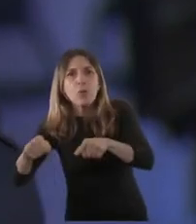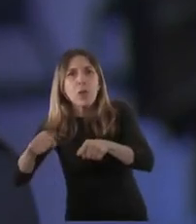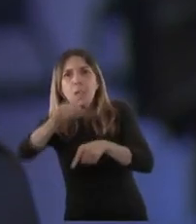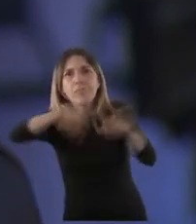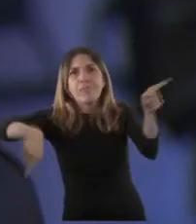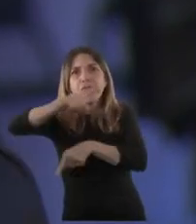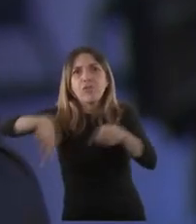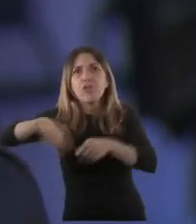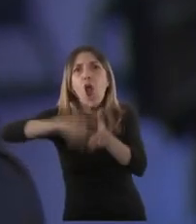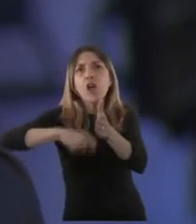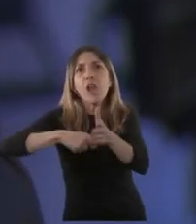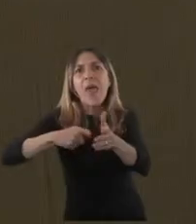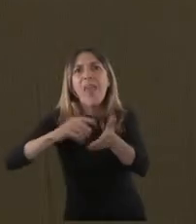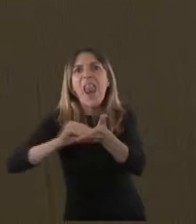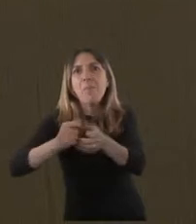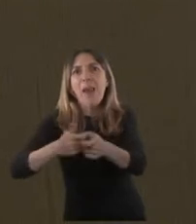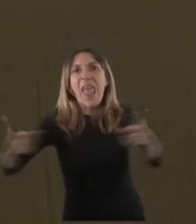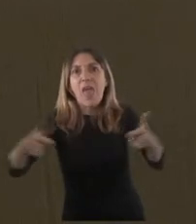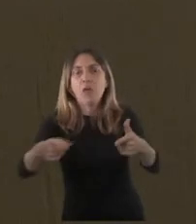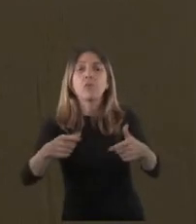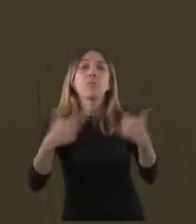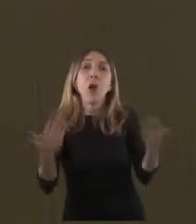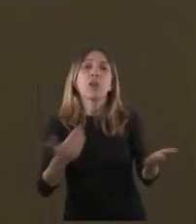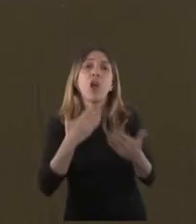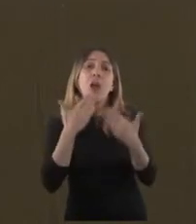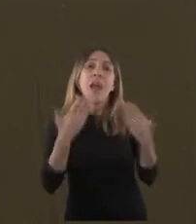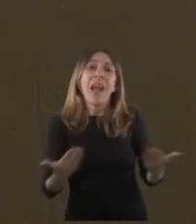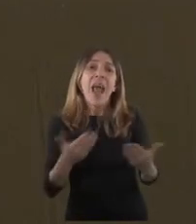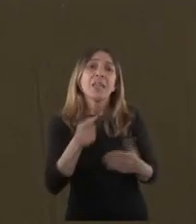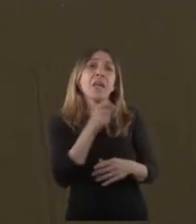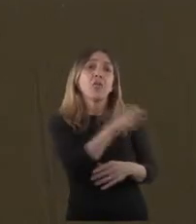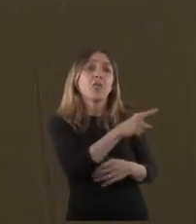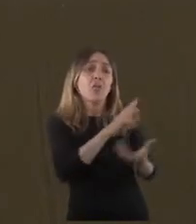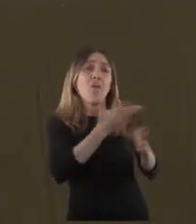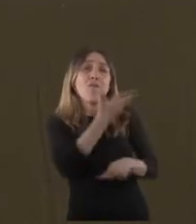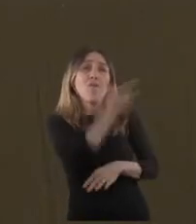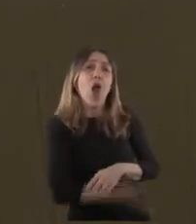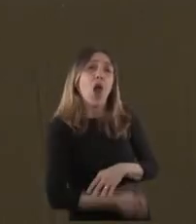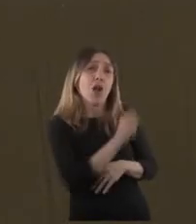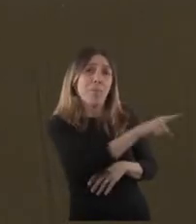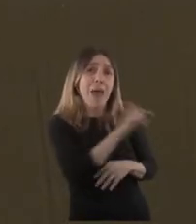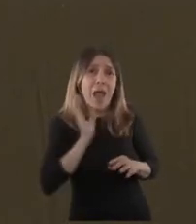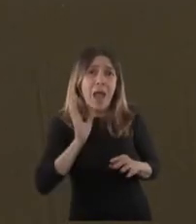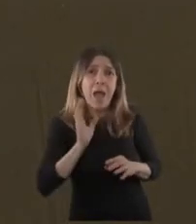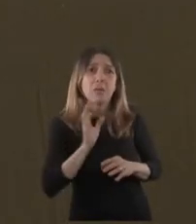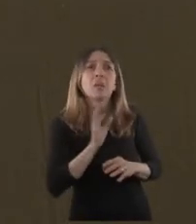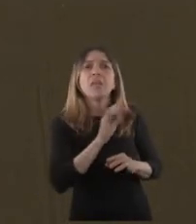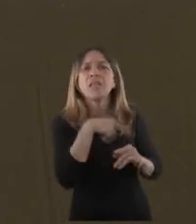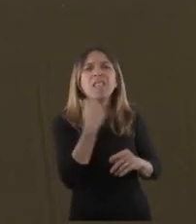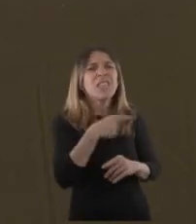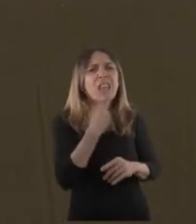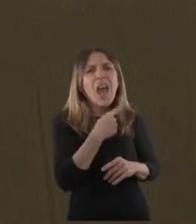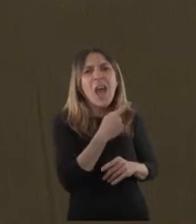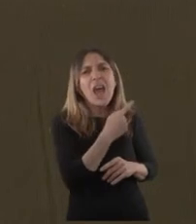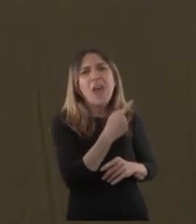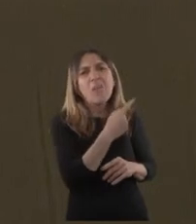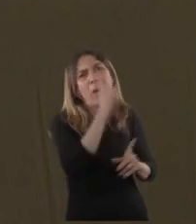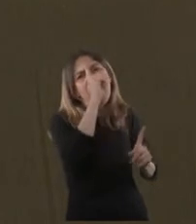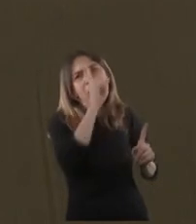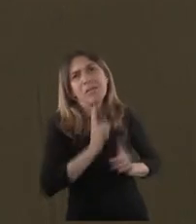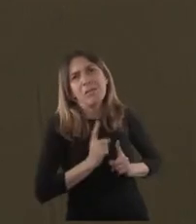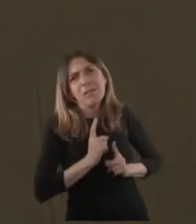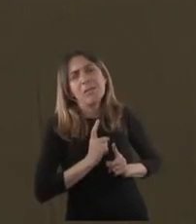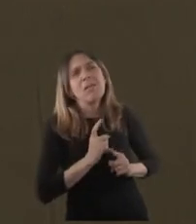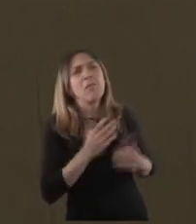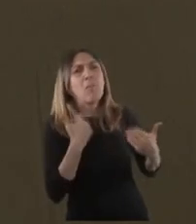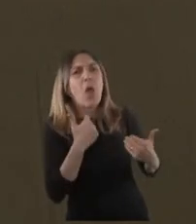eso, agradecido de la presencia, agradecido de su actitud de darnos siempre la posibilidad de plantearle